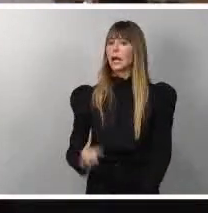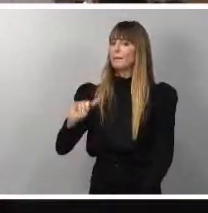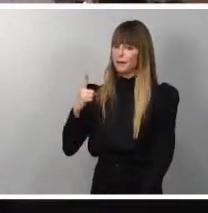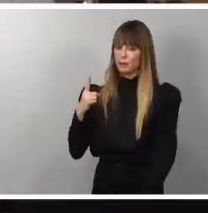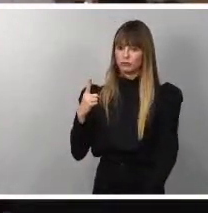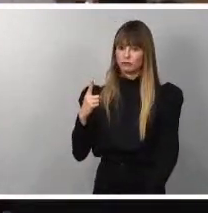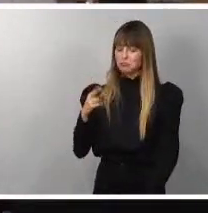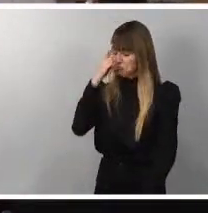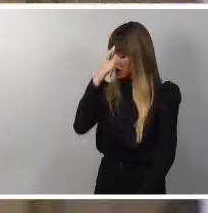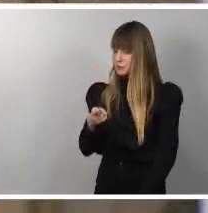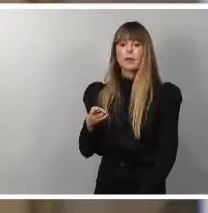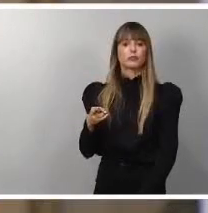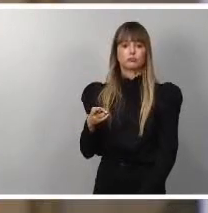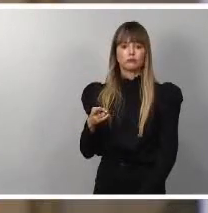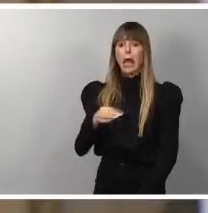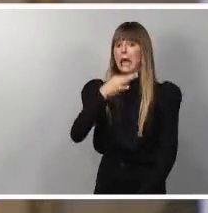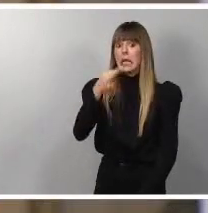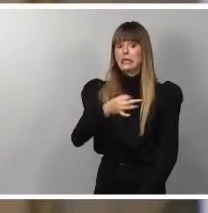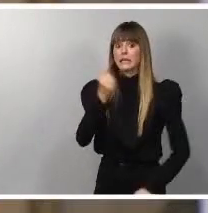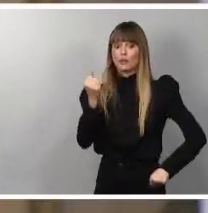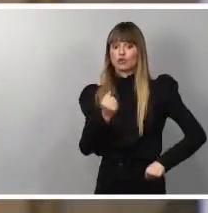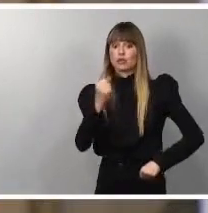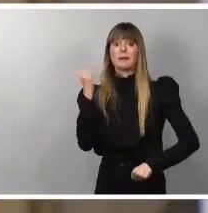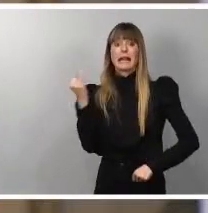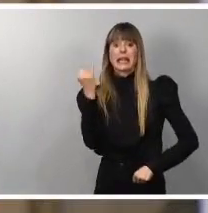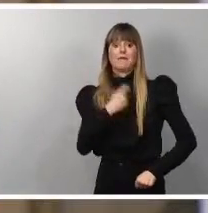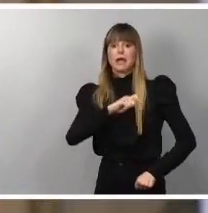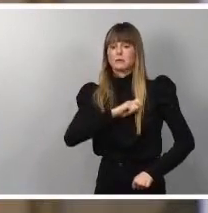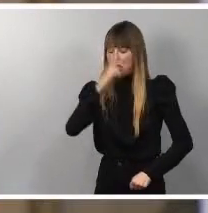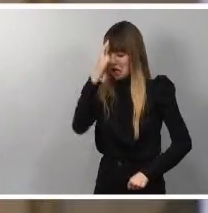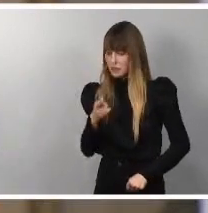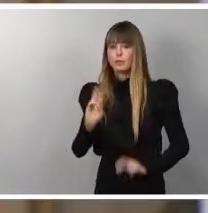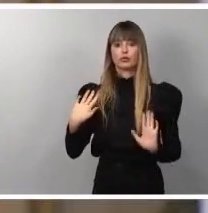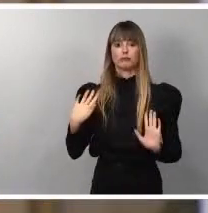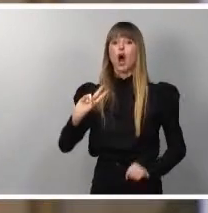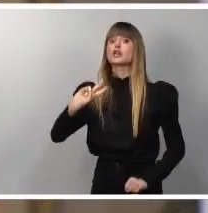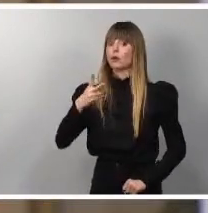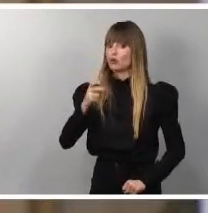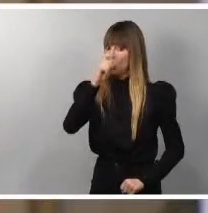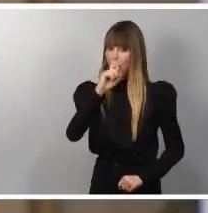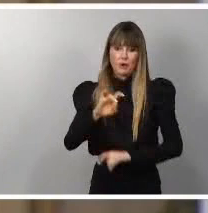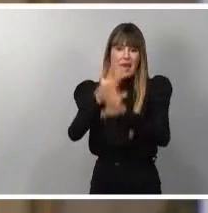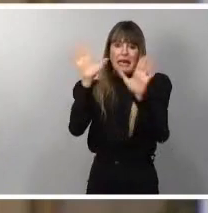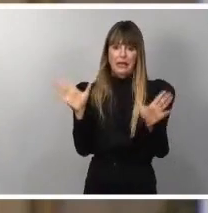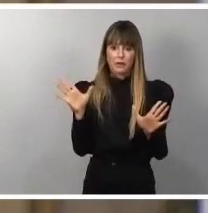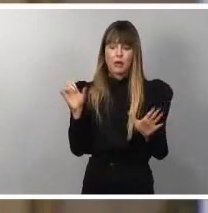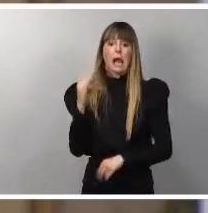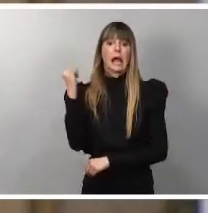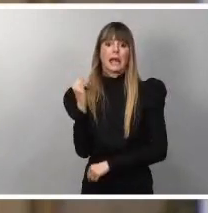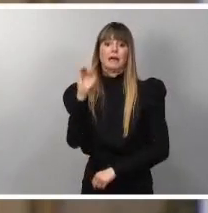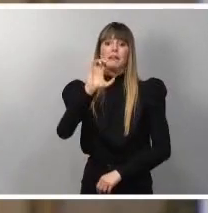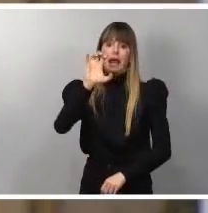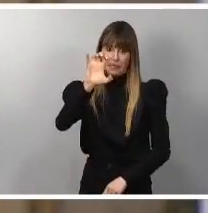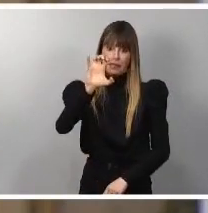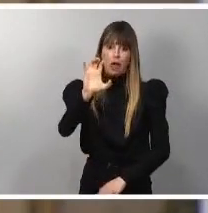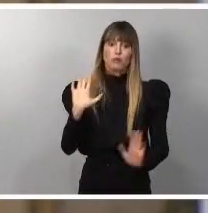Absoluto respeto al discurso de Navidad del jefe del Estado y, en segundo lugar, recordar lo evidente: es el jefe del Estado y, por